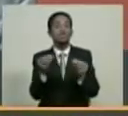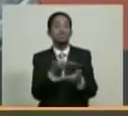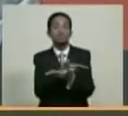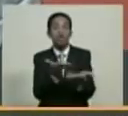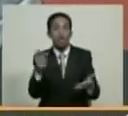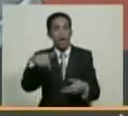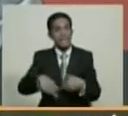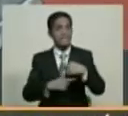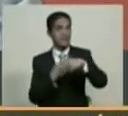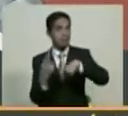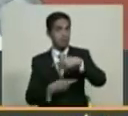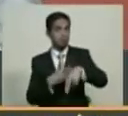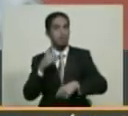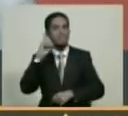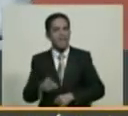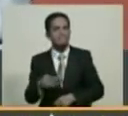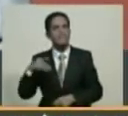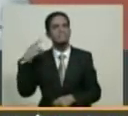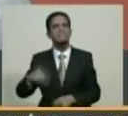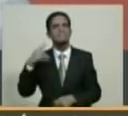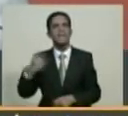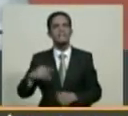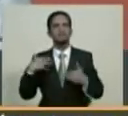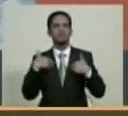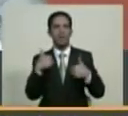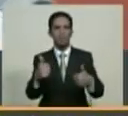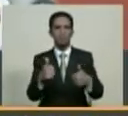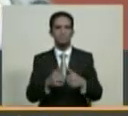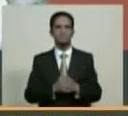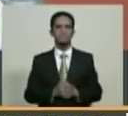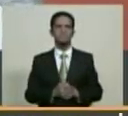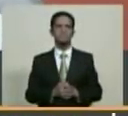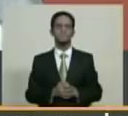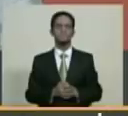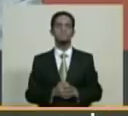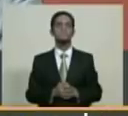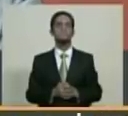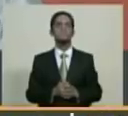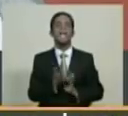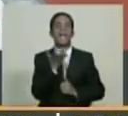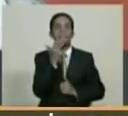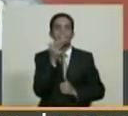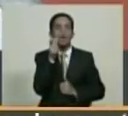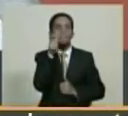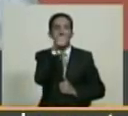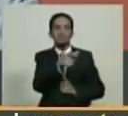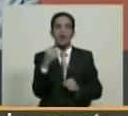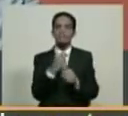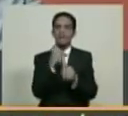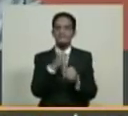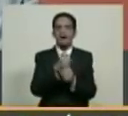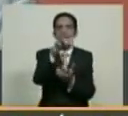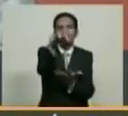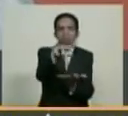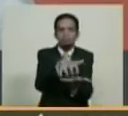revolución. Todos los agroquímicos, la industria de la agricultura, la